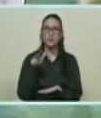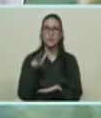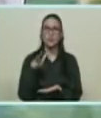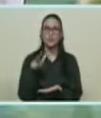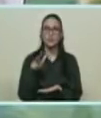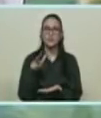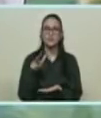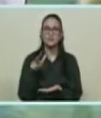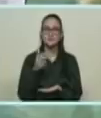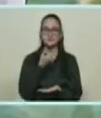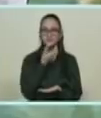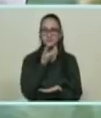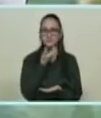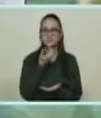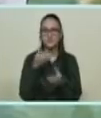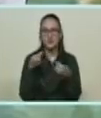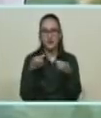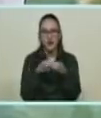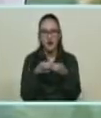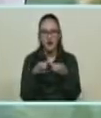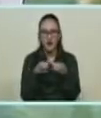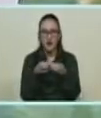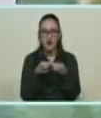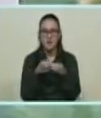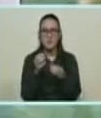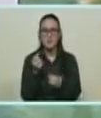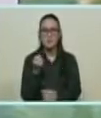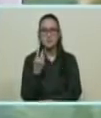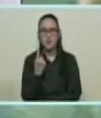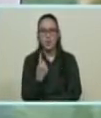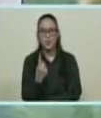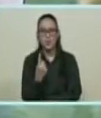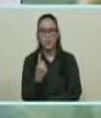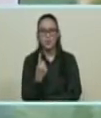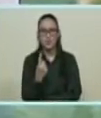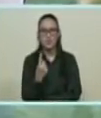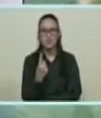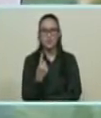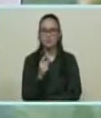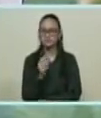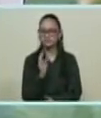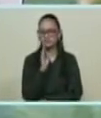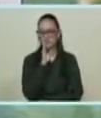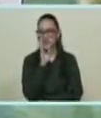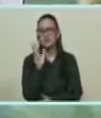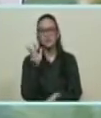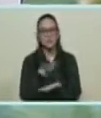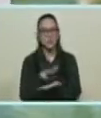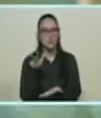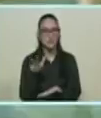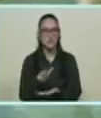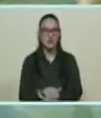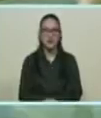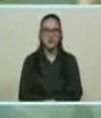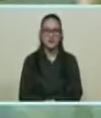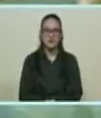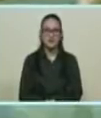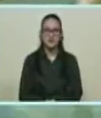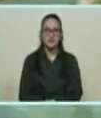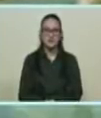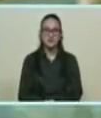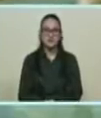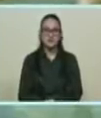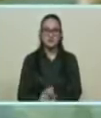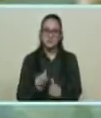el bloque de Ayacucho y el campo número uno que lo estoy otorgando de manera directa para que se